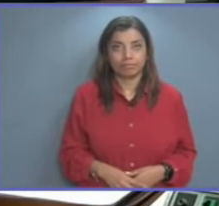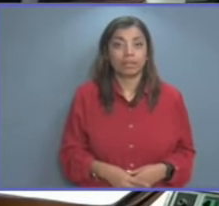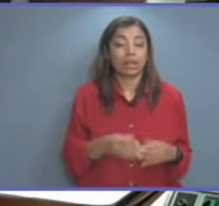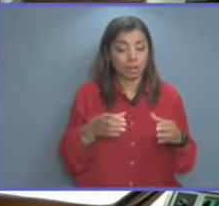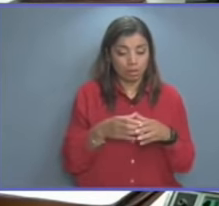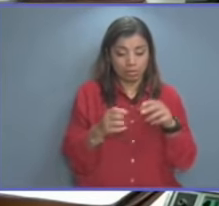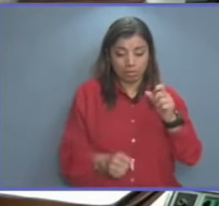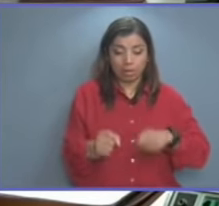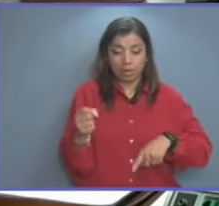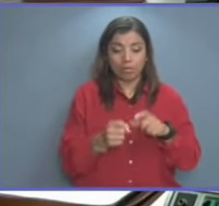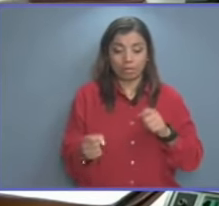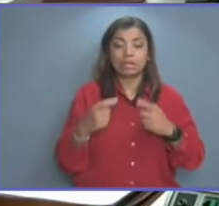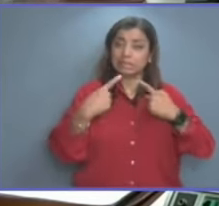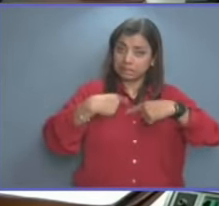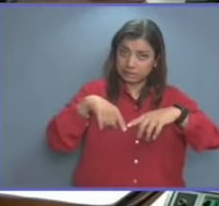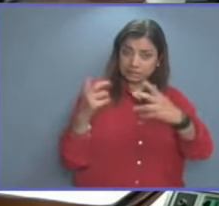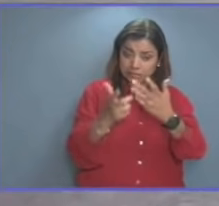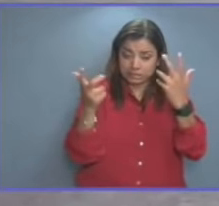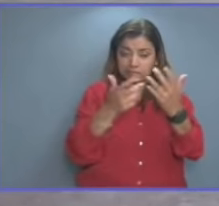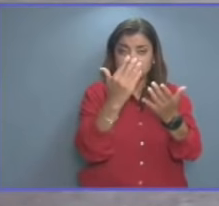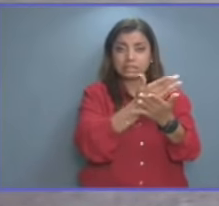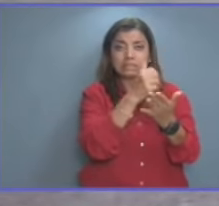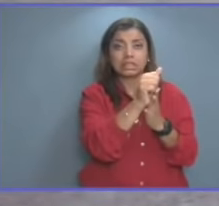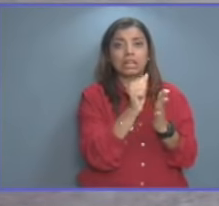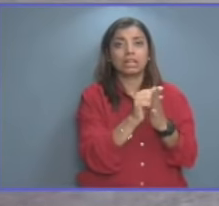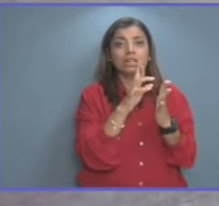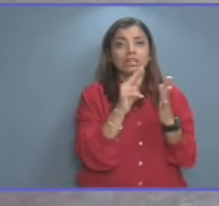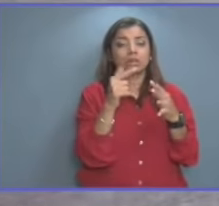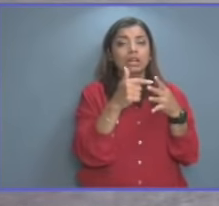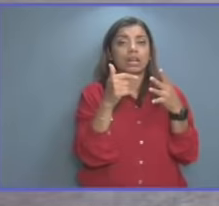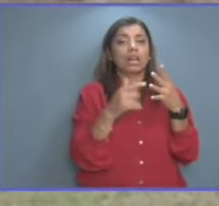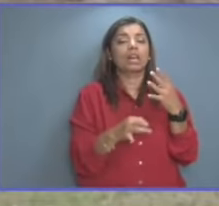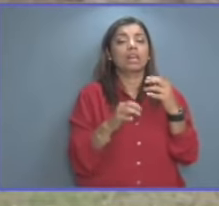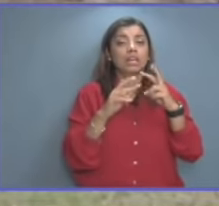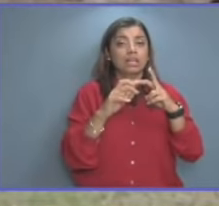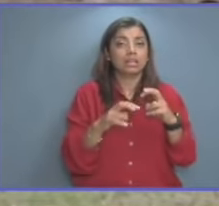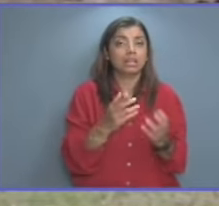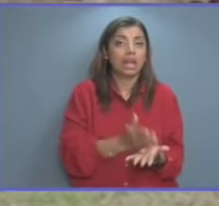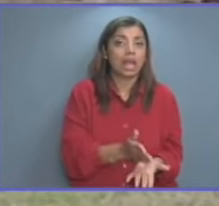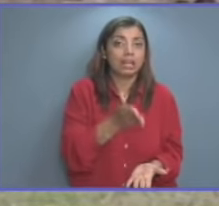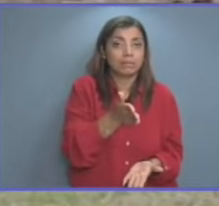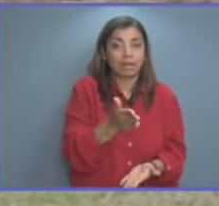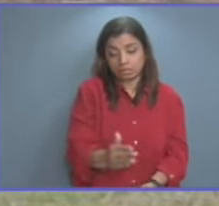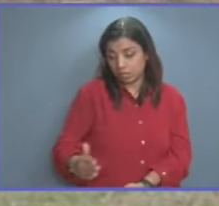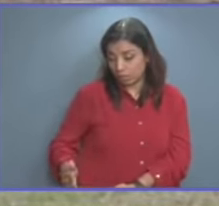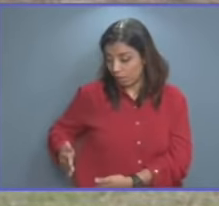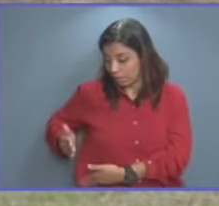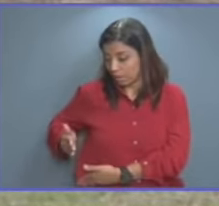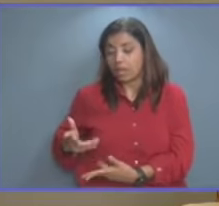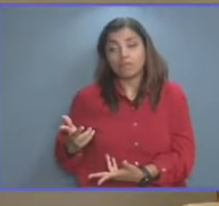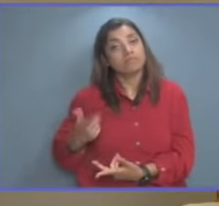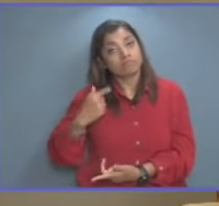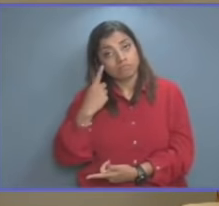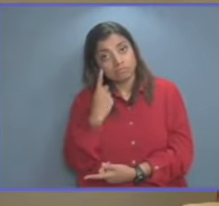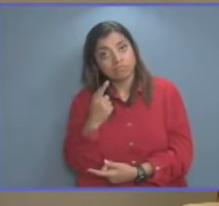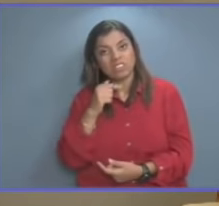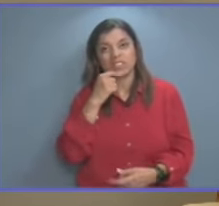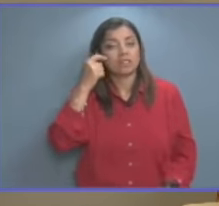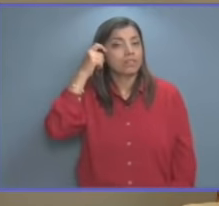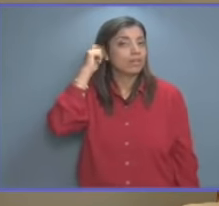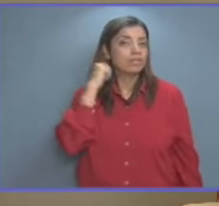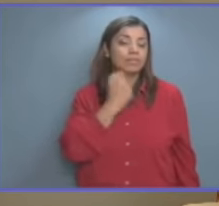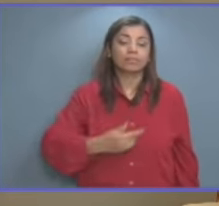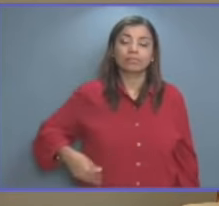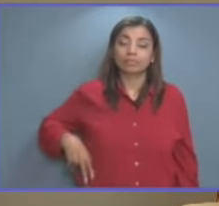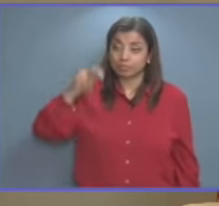agropecuaria continúan con el análisis del articulado de la ley de protección y bienestar de animales de compañía una iniciativa del presidente en allí